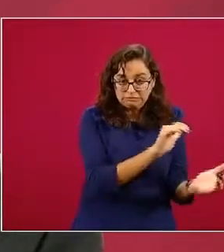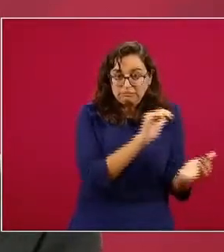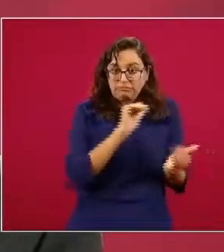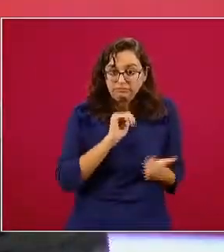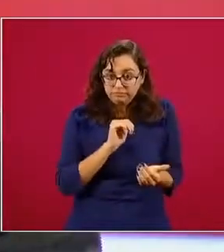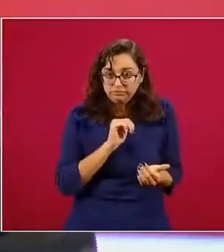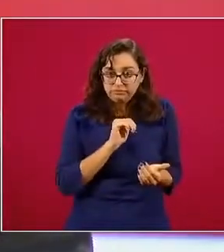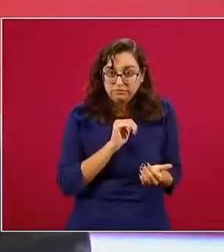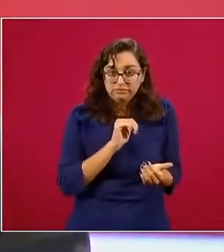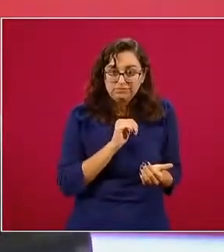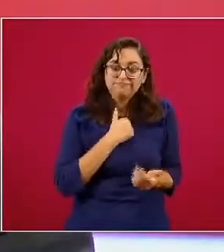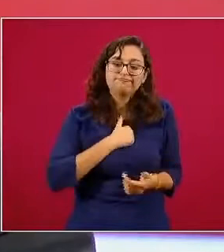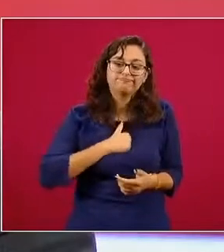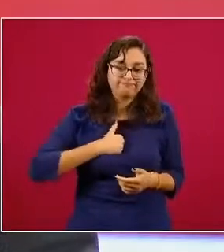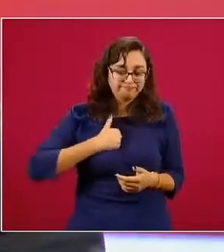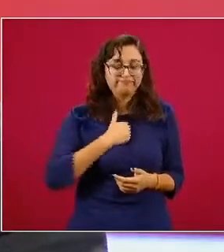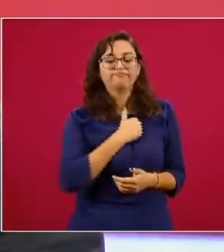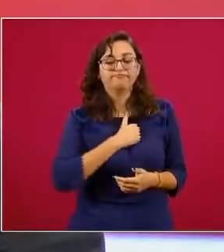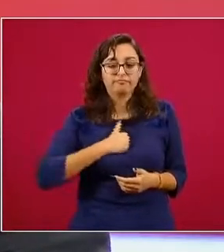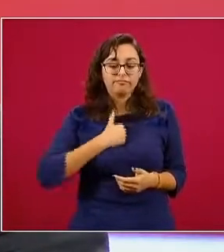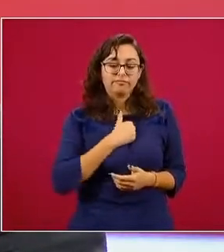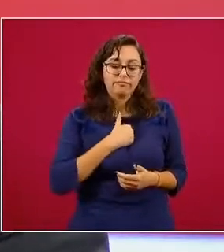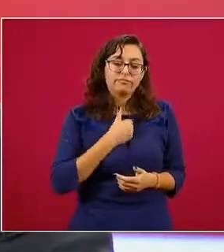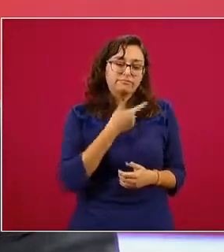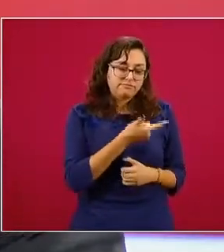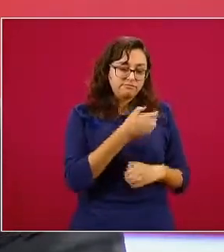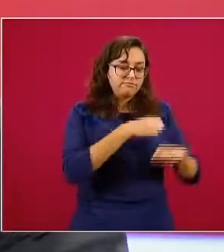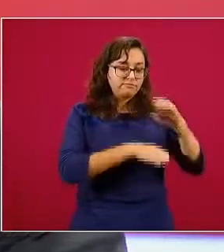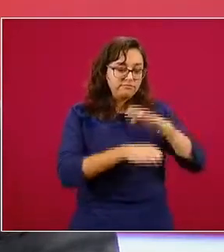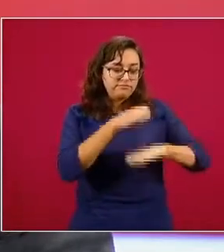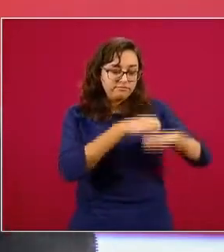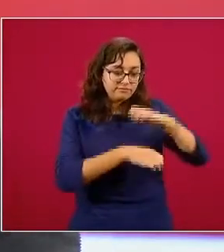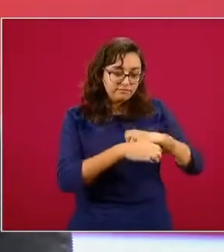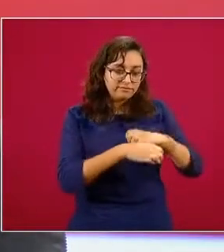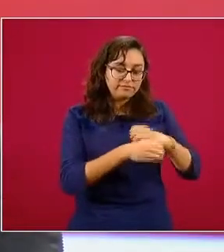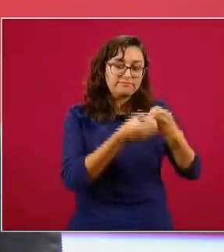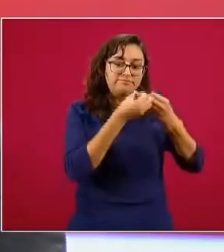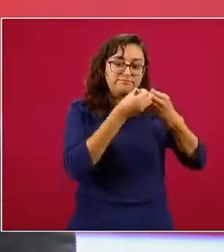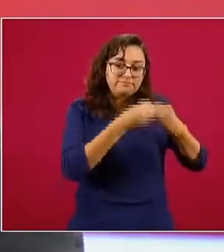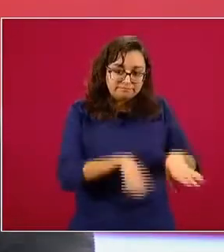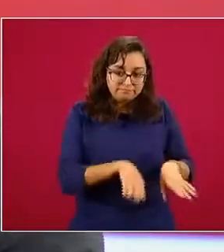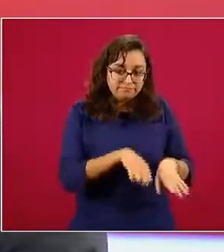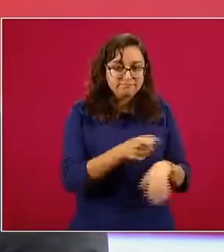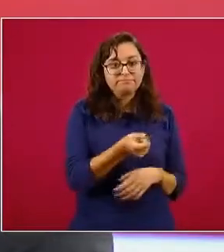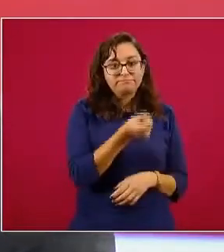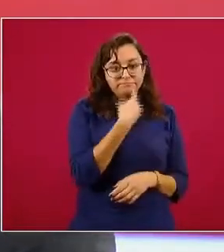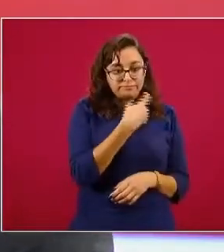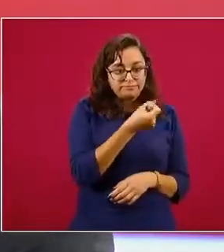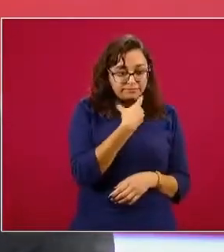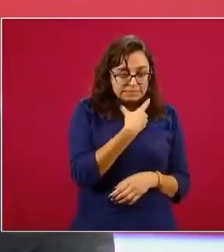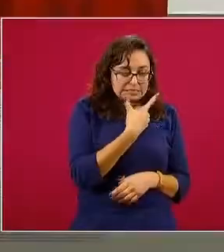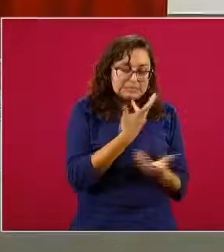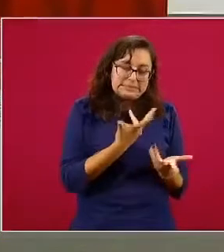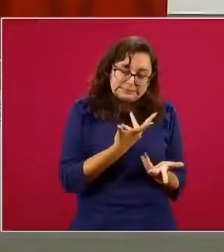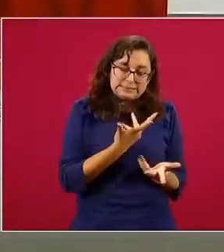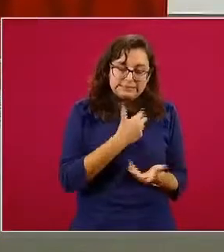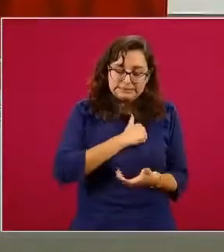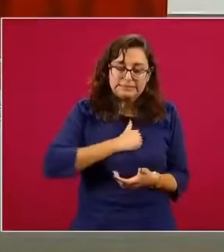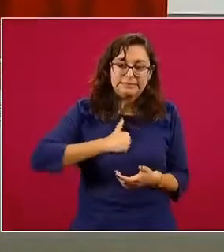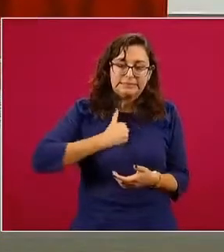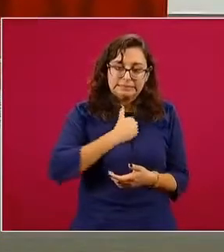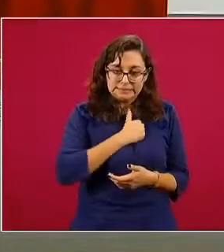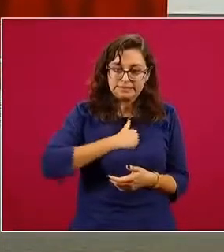la oportunidad de que esta empresa, Chemex, a través de Novag, entregue el producto que fue contratado.